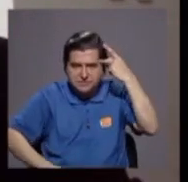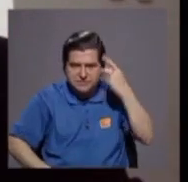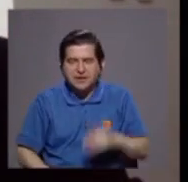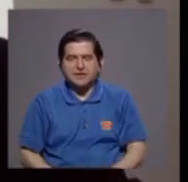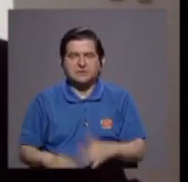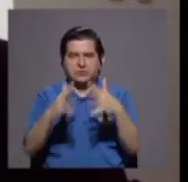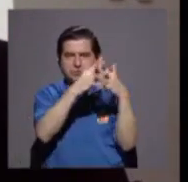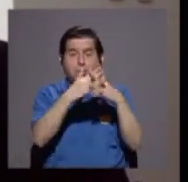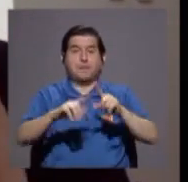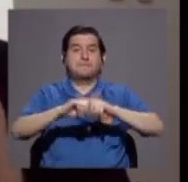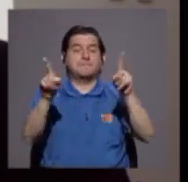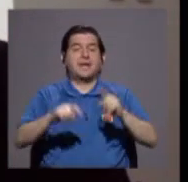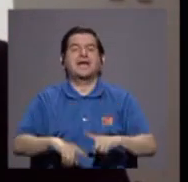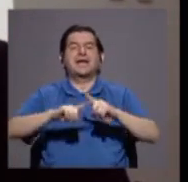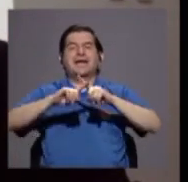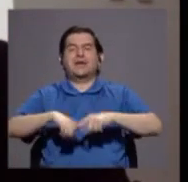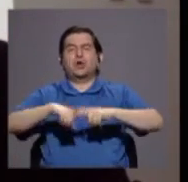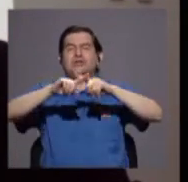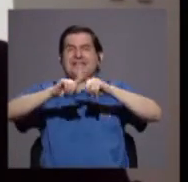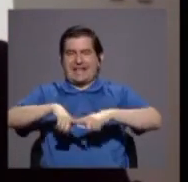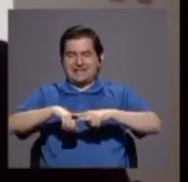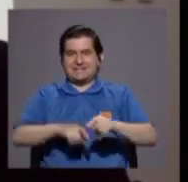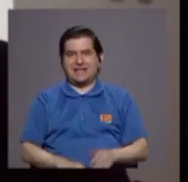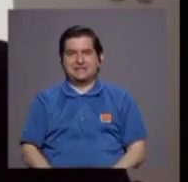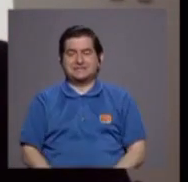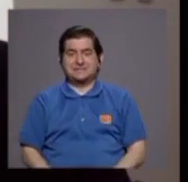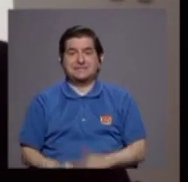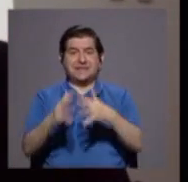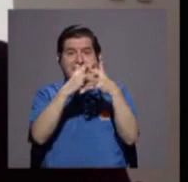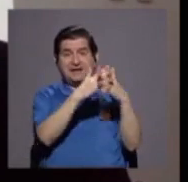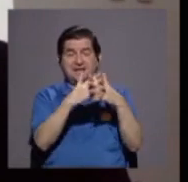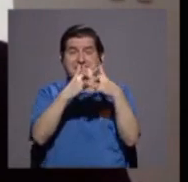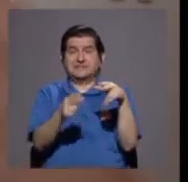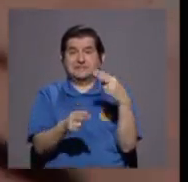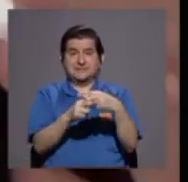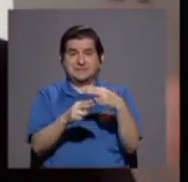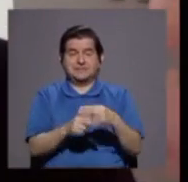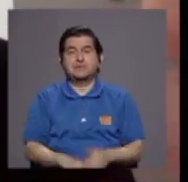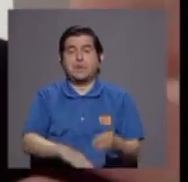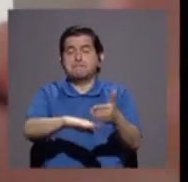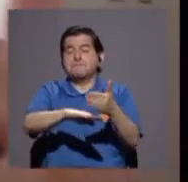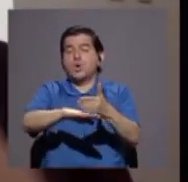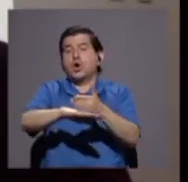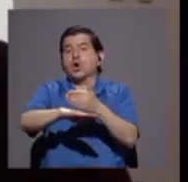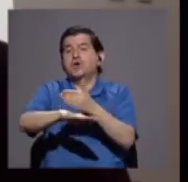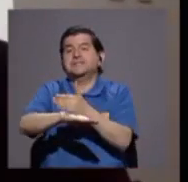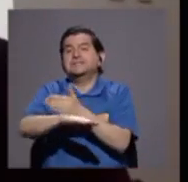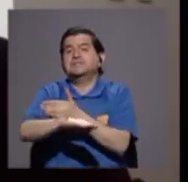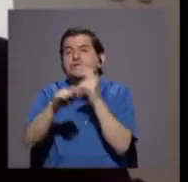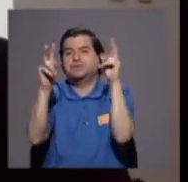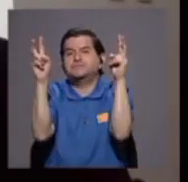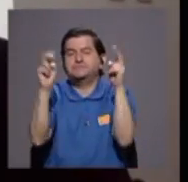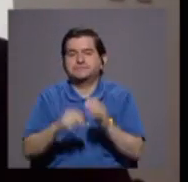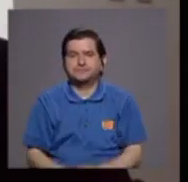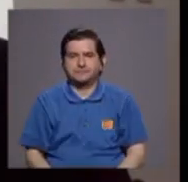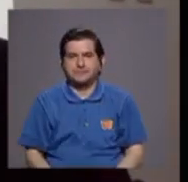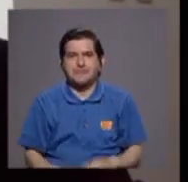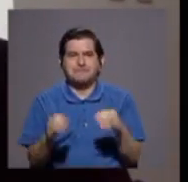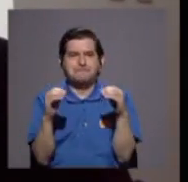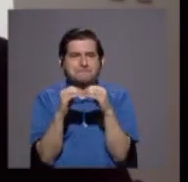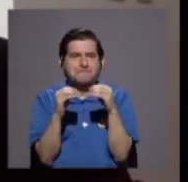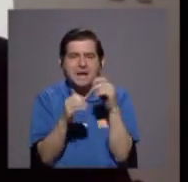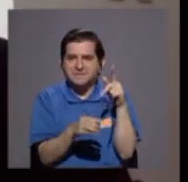estadounidense, pero con tendencias hacia lo que en Estados Unidos se llama el progresismo, o sea,